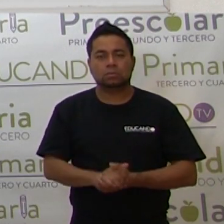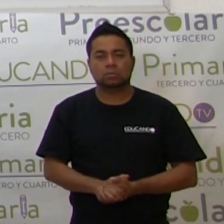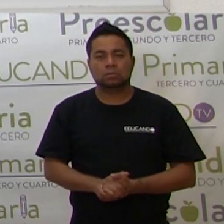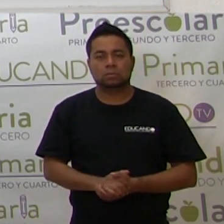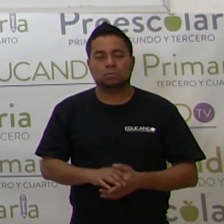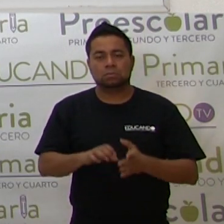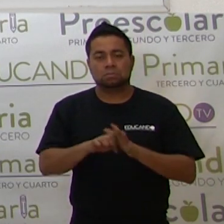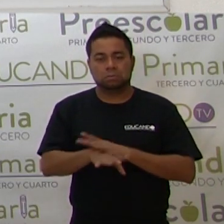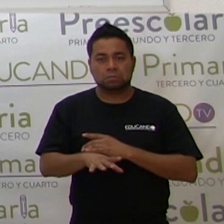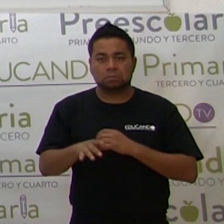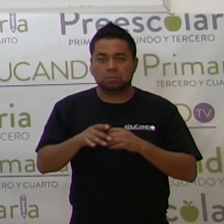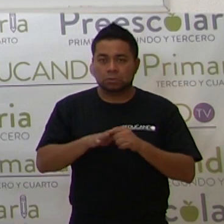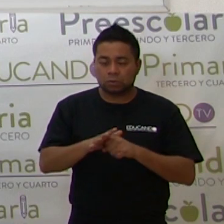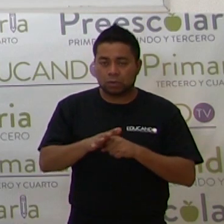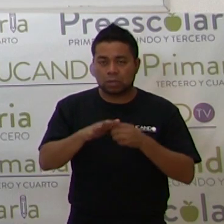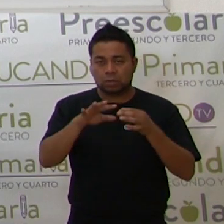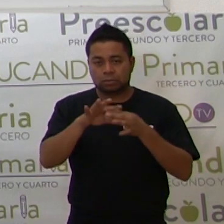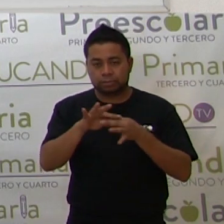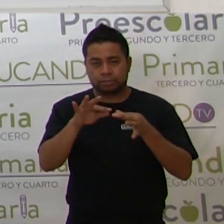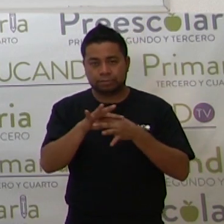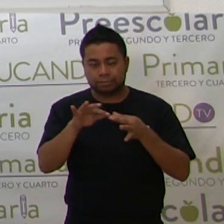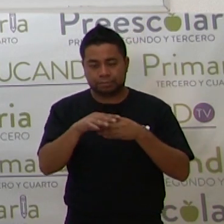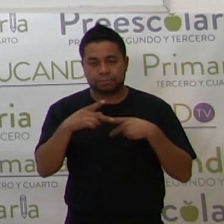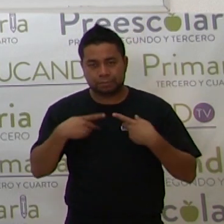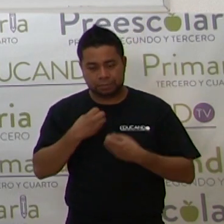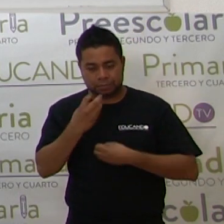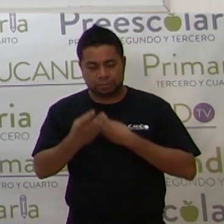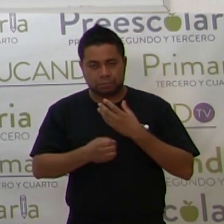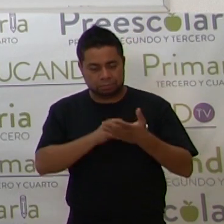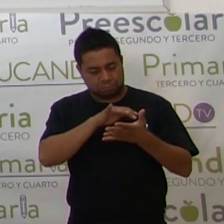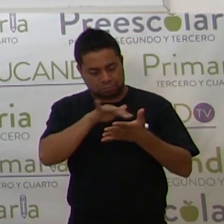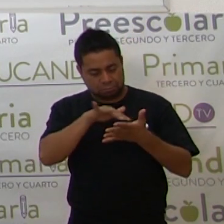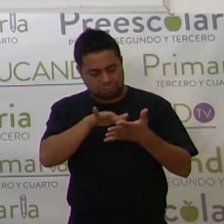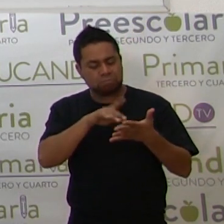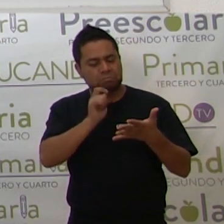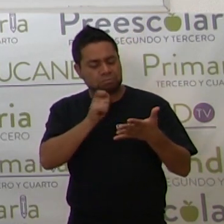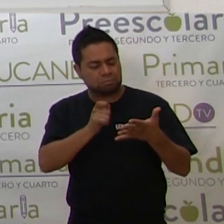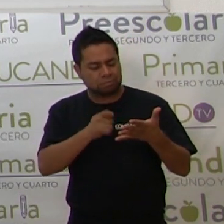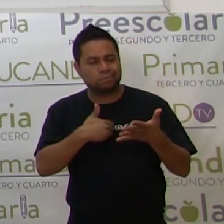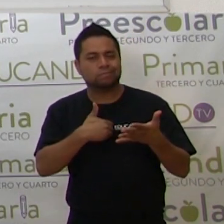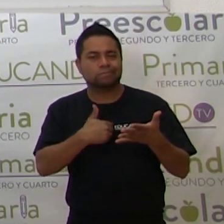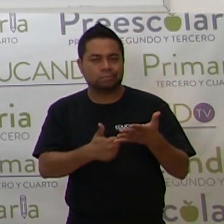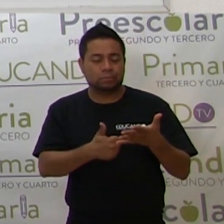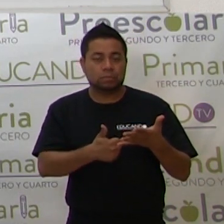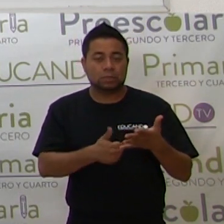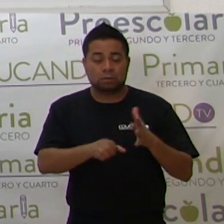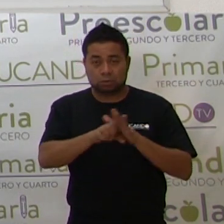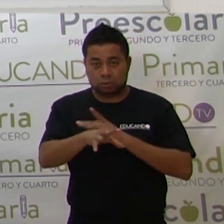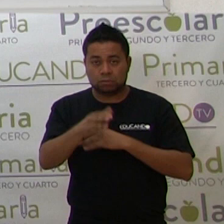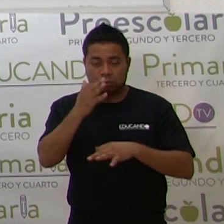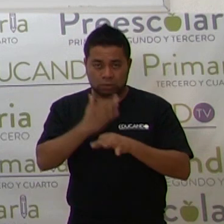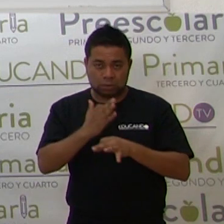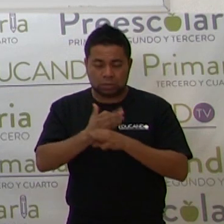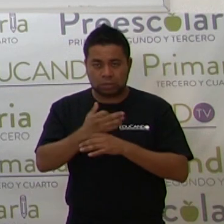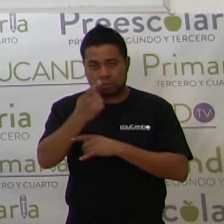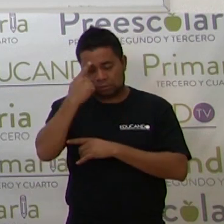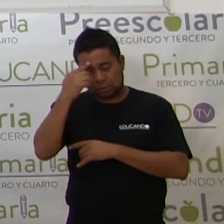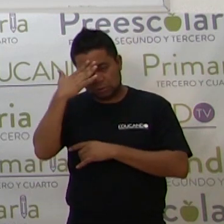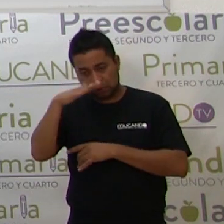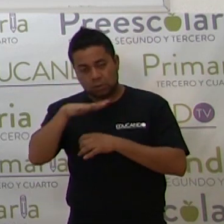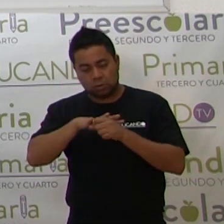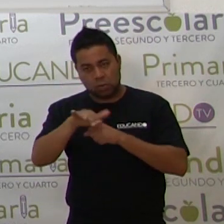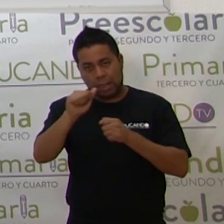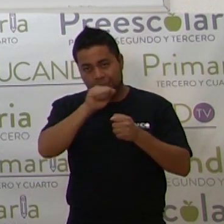qué nos está contando el emisor de la información. En este caso, si nos vamos a lo que es